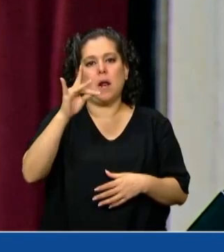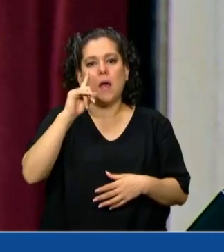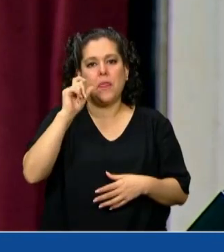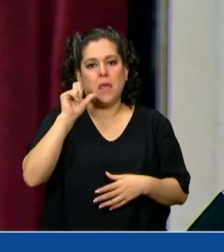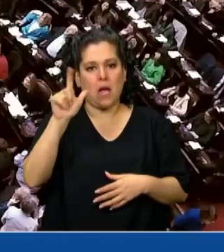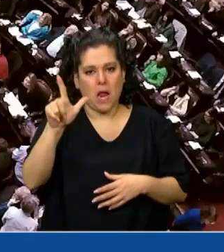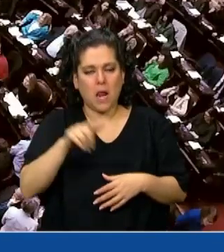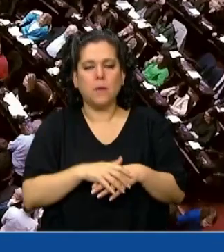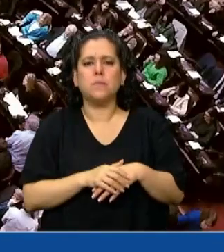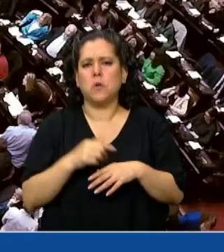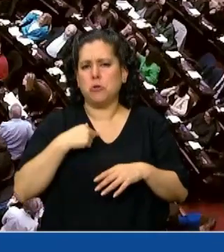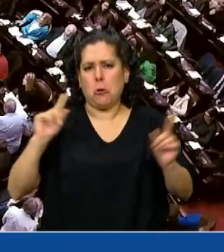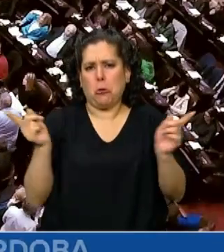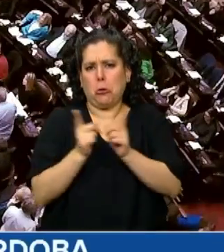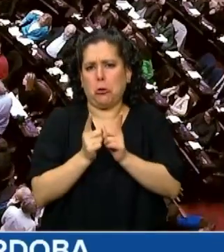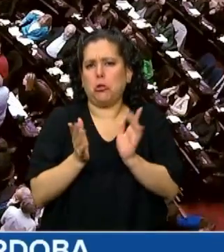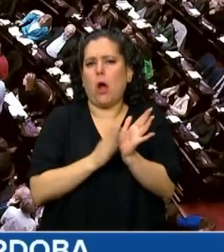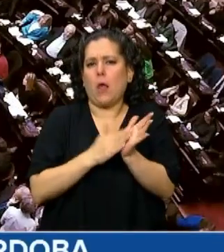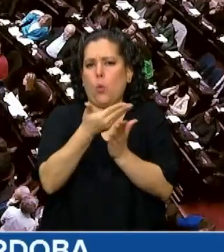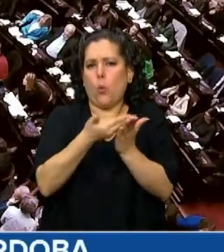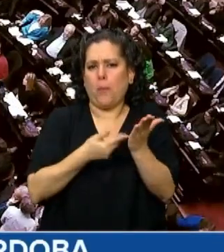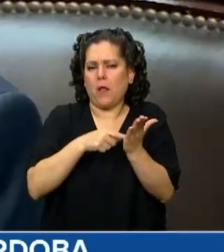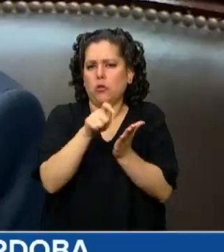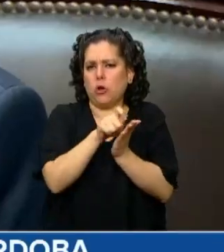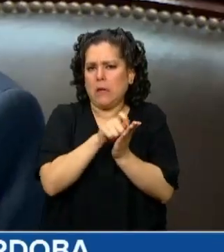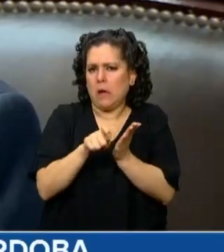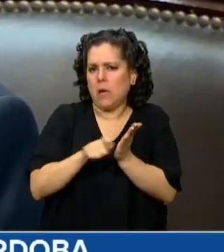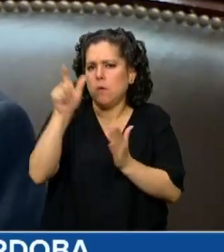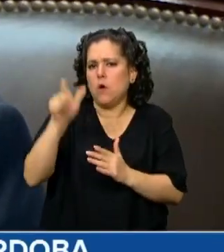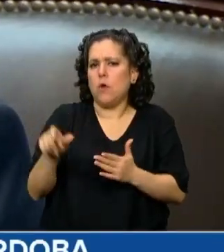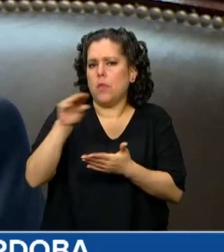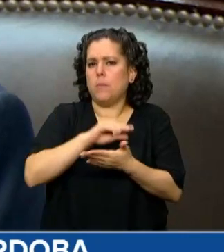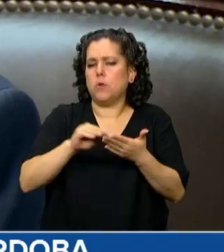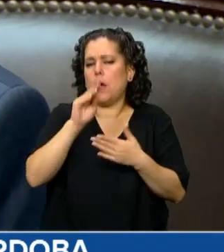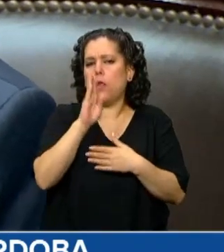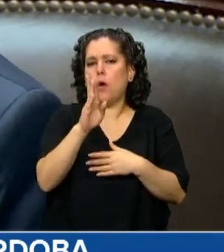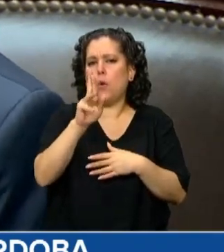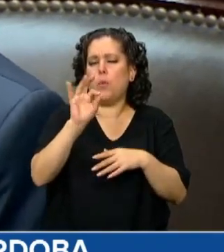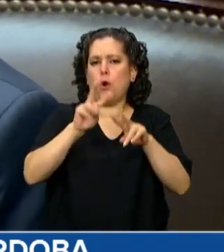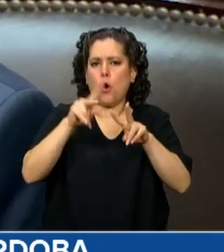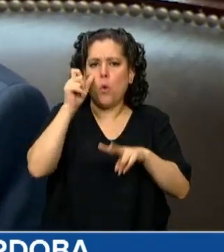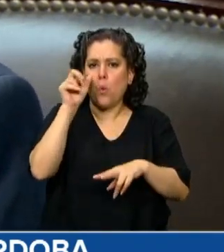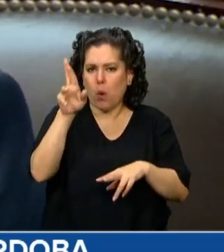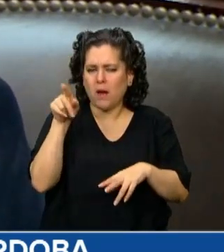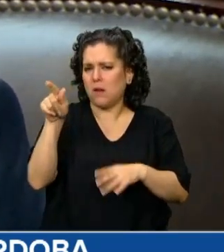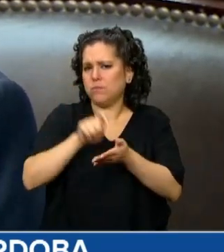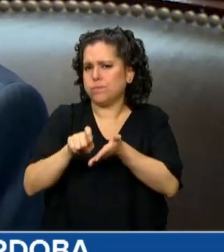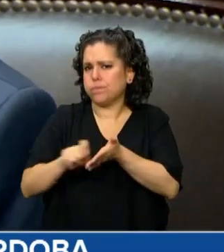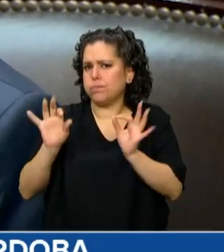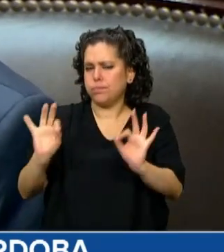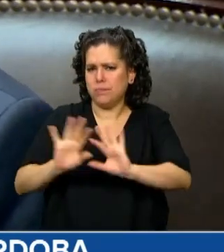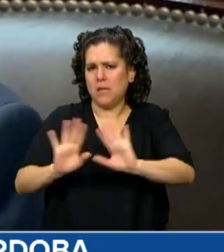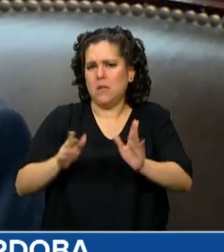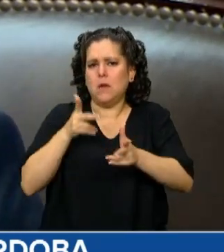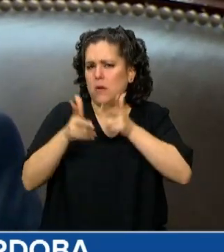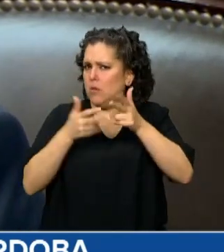presidente. Corto porque los argumentos que esgrimió la diputada Gabriela Brouwer de Conin fueron precisos